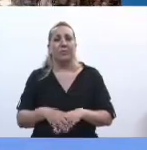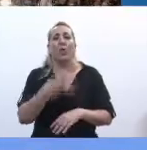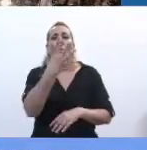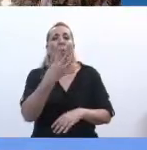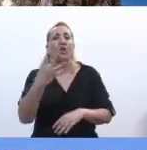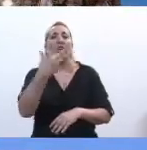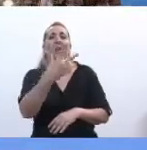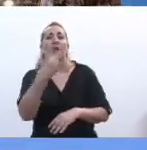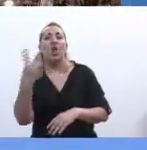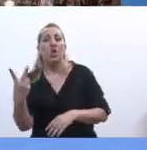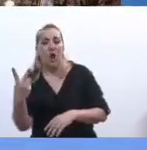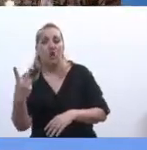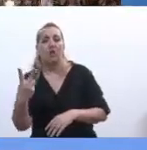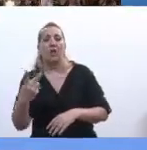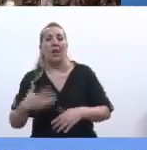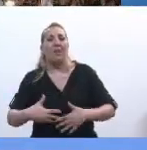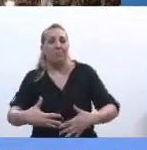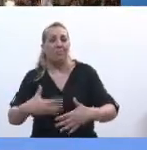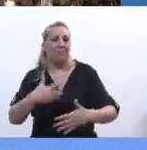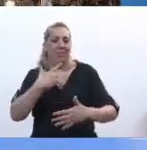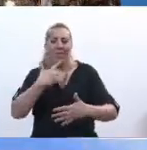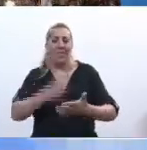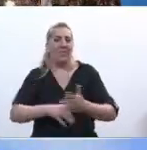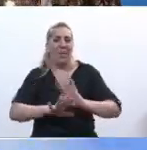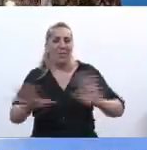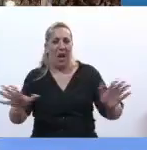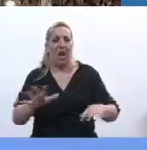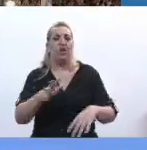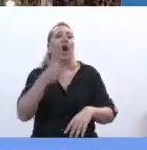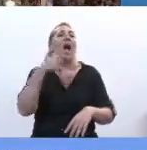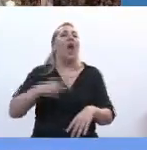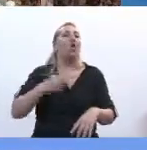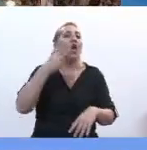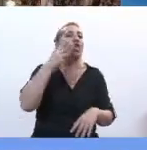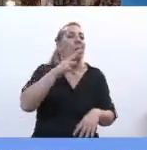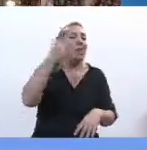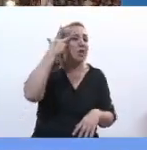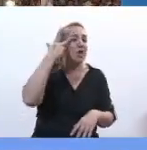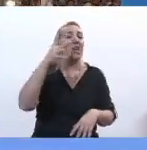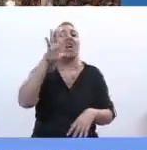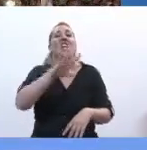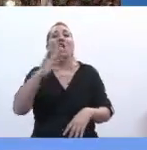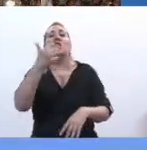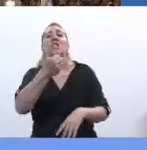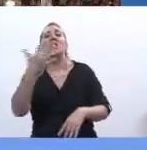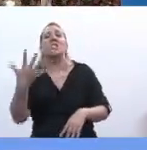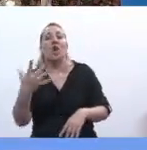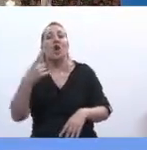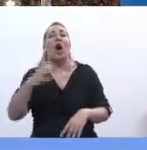432 introducciones en el 2018 565 en el 2019